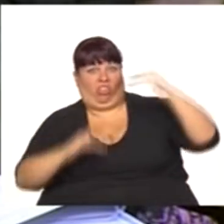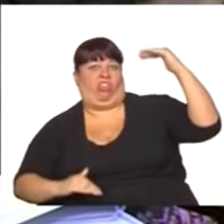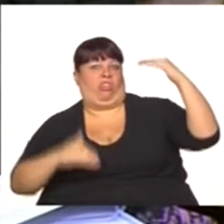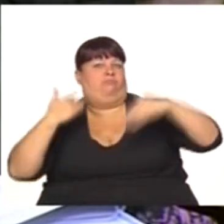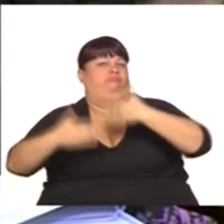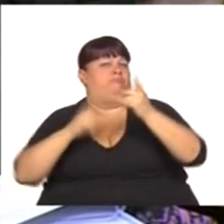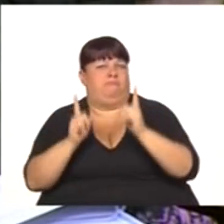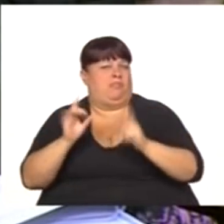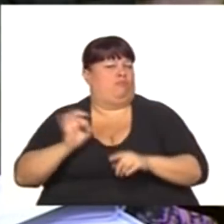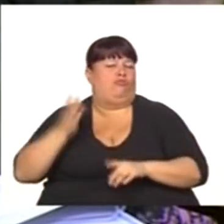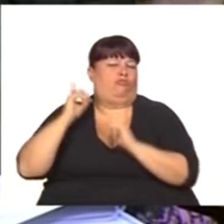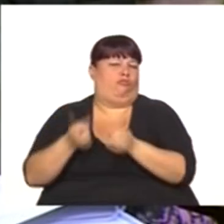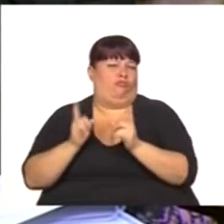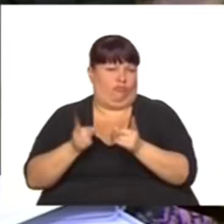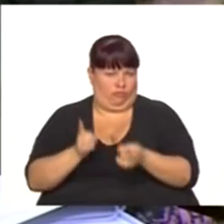Argentina desde hace mucho.